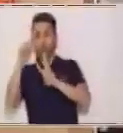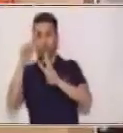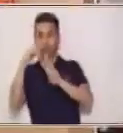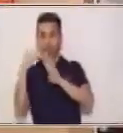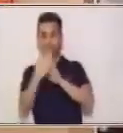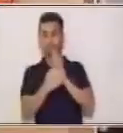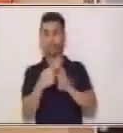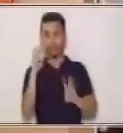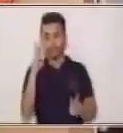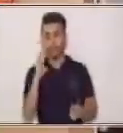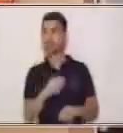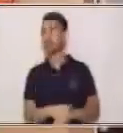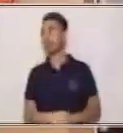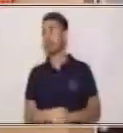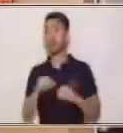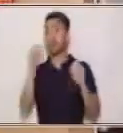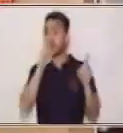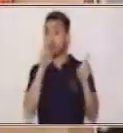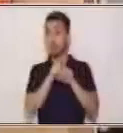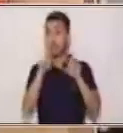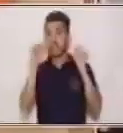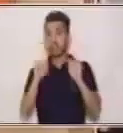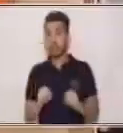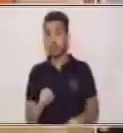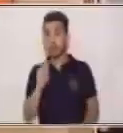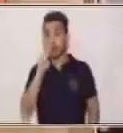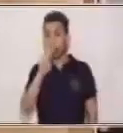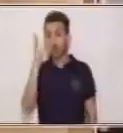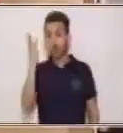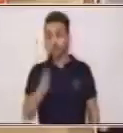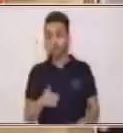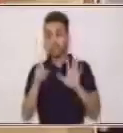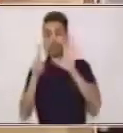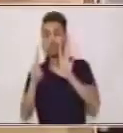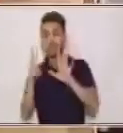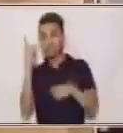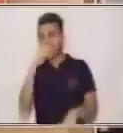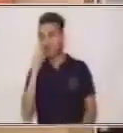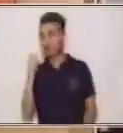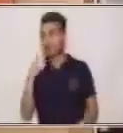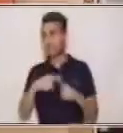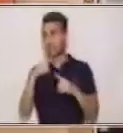igual a 2/6. Entonces, vamos a quitar esto.